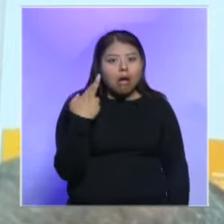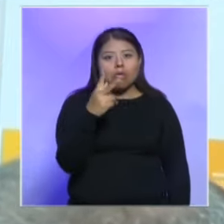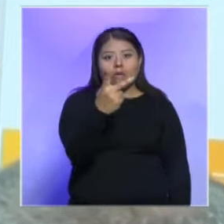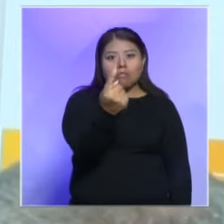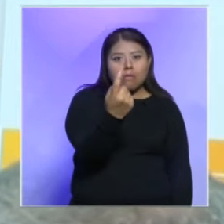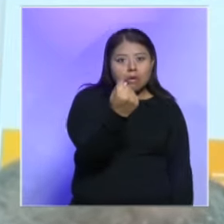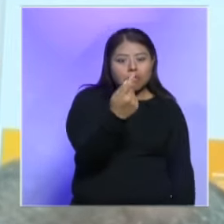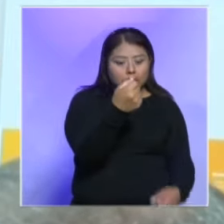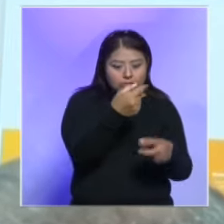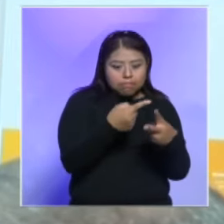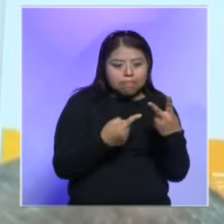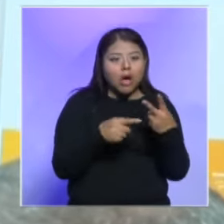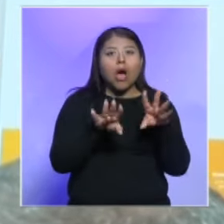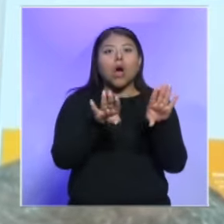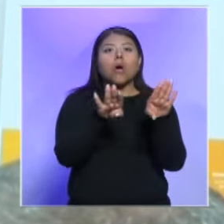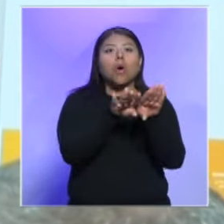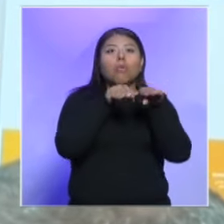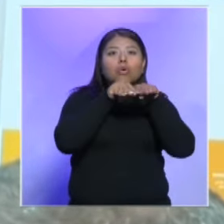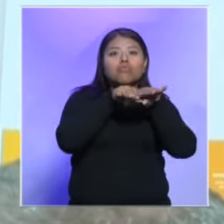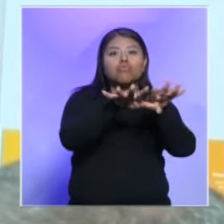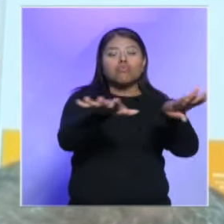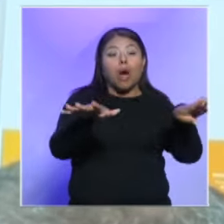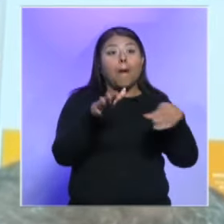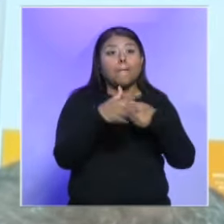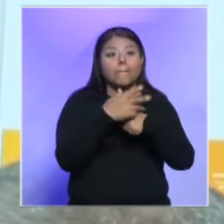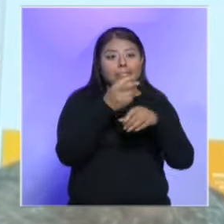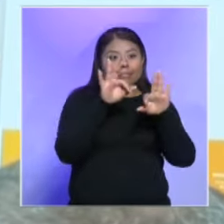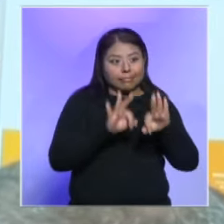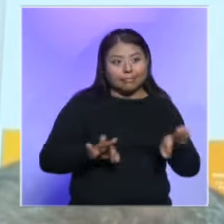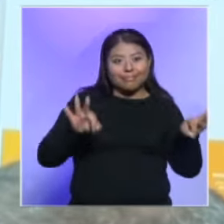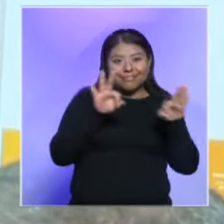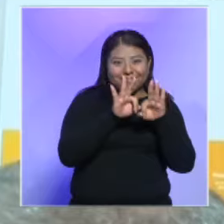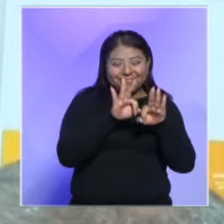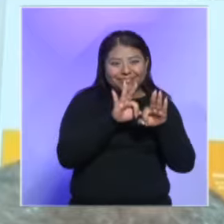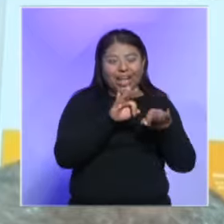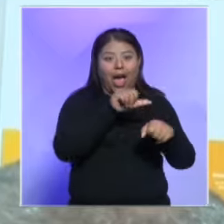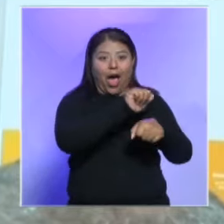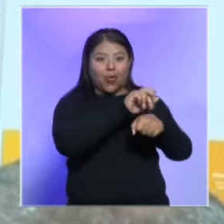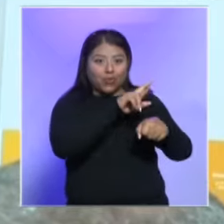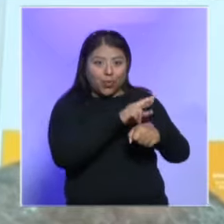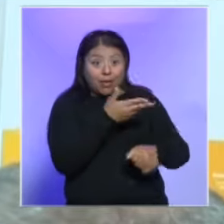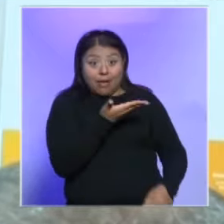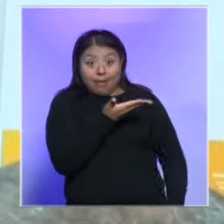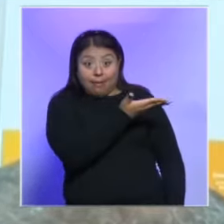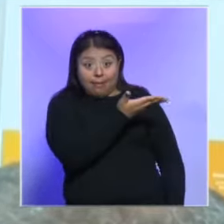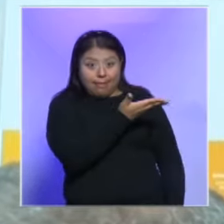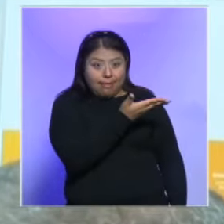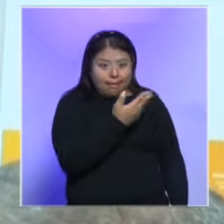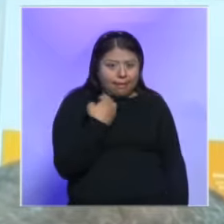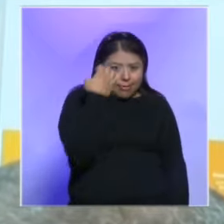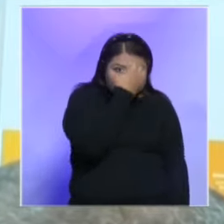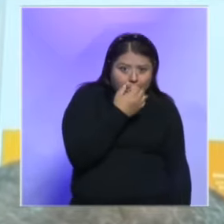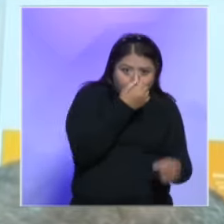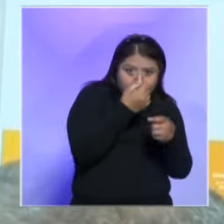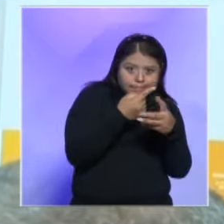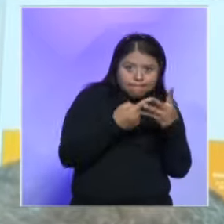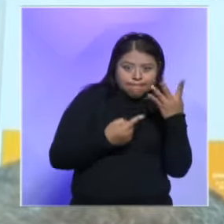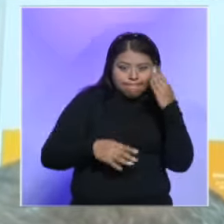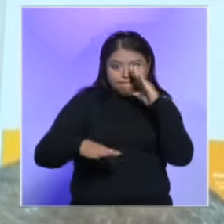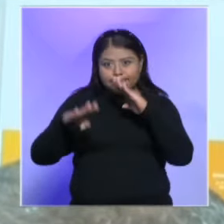que estudiar, pues, de entrada, esto que nos hace Enrique pensar en si son o no de